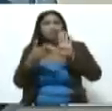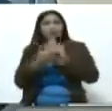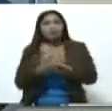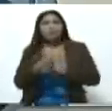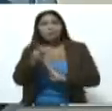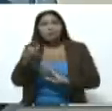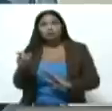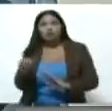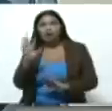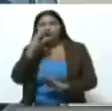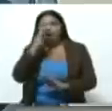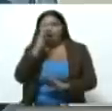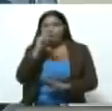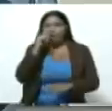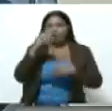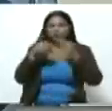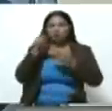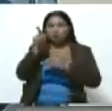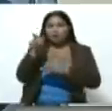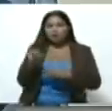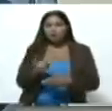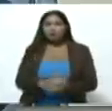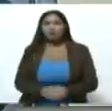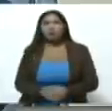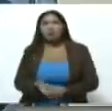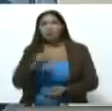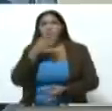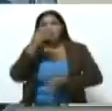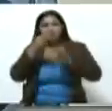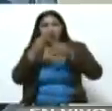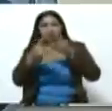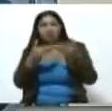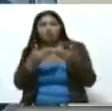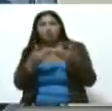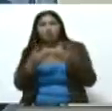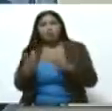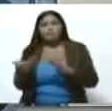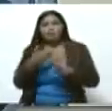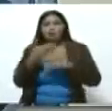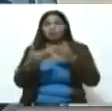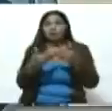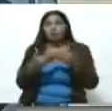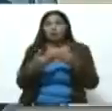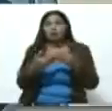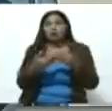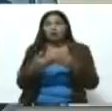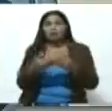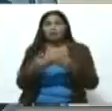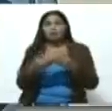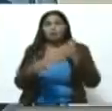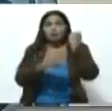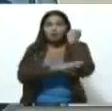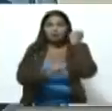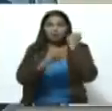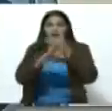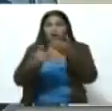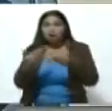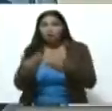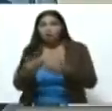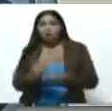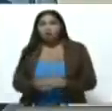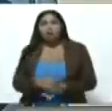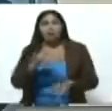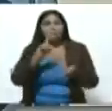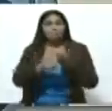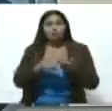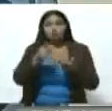ciudadanos fueron burlados de buena fe y habrían sido víctimas del delito de estafa por el esposo y